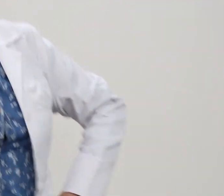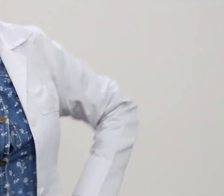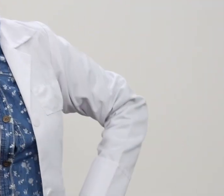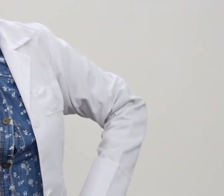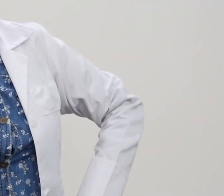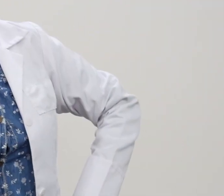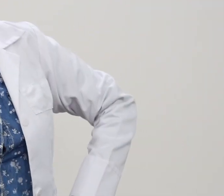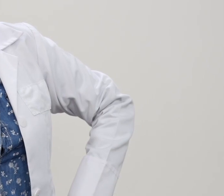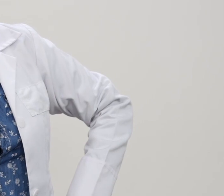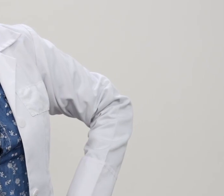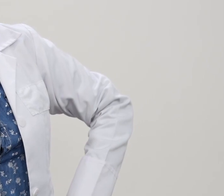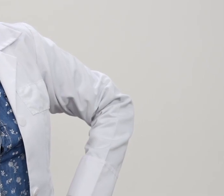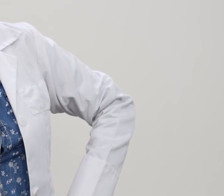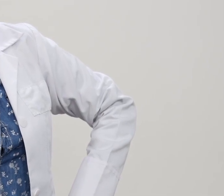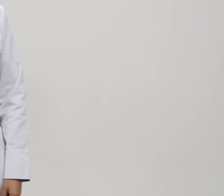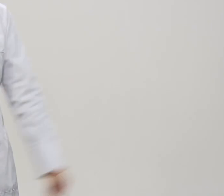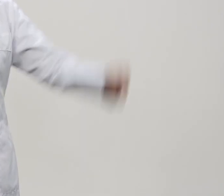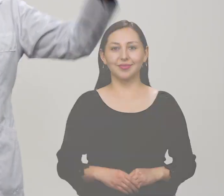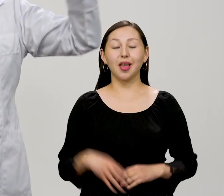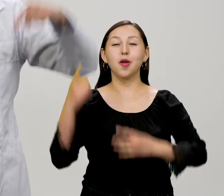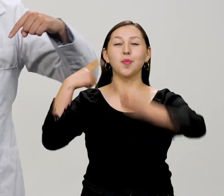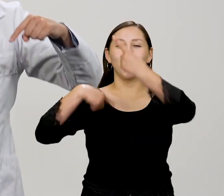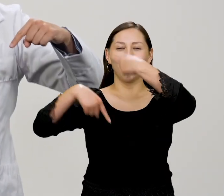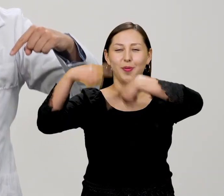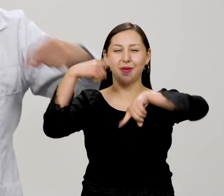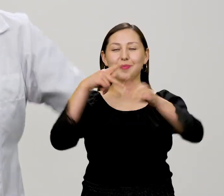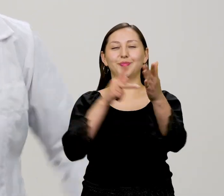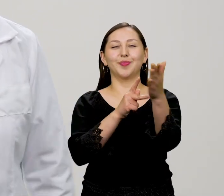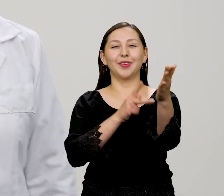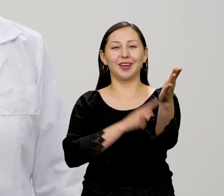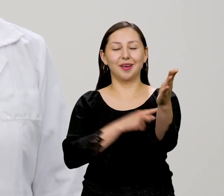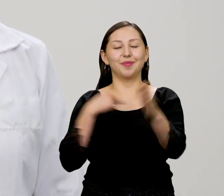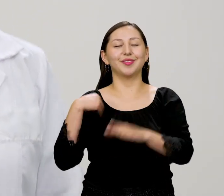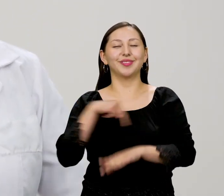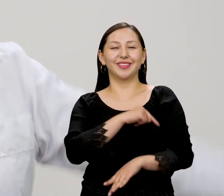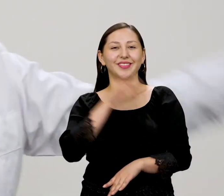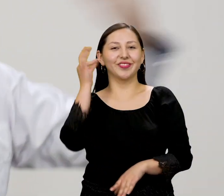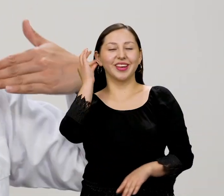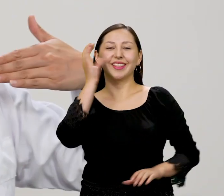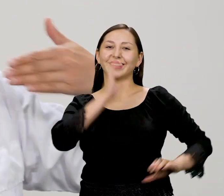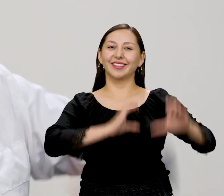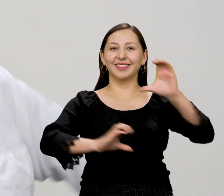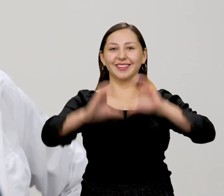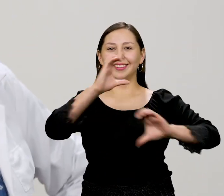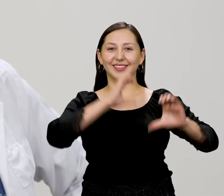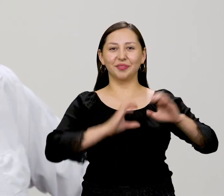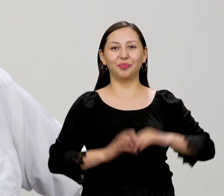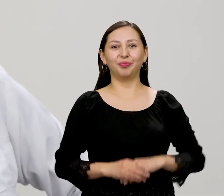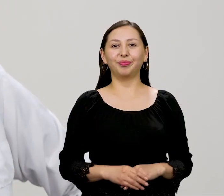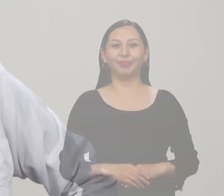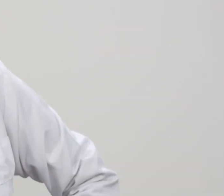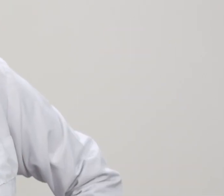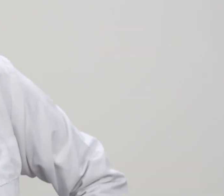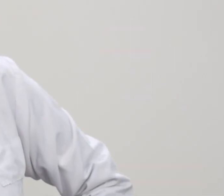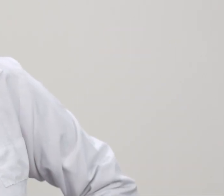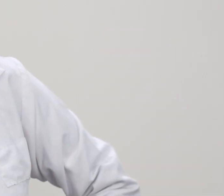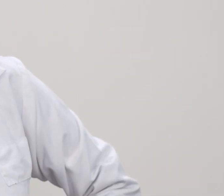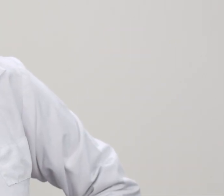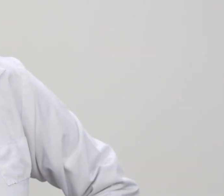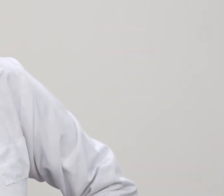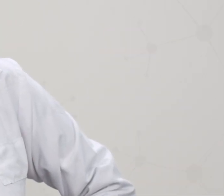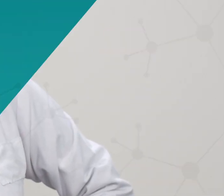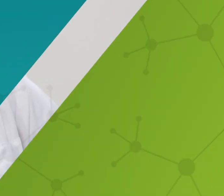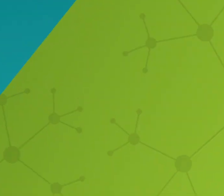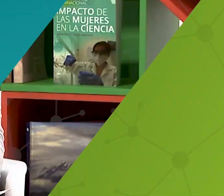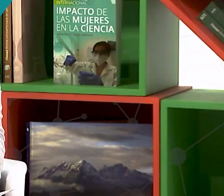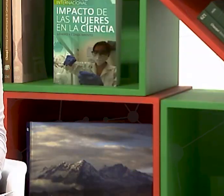y Hacemos Ciencia. Aquí estamos con Janet Bonilla en Somos Mujeres y Hacemos Ciencia.